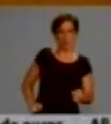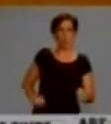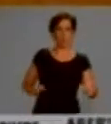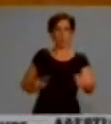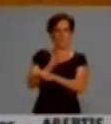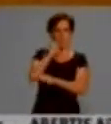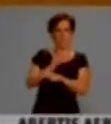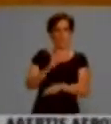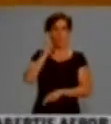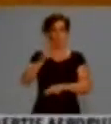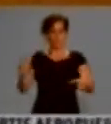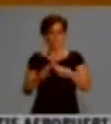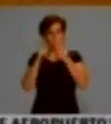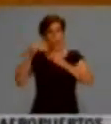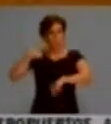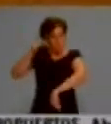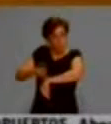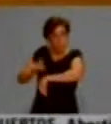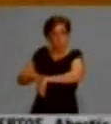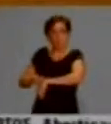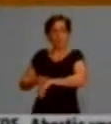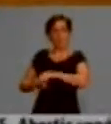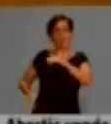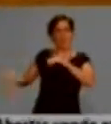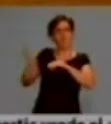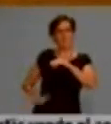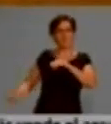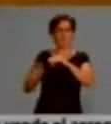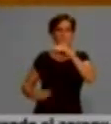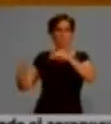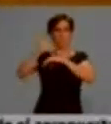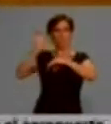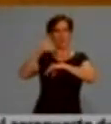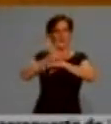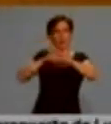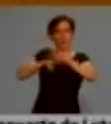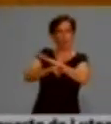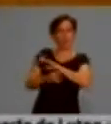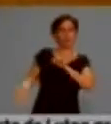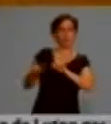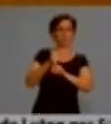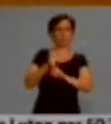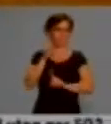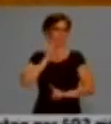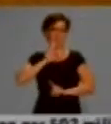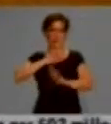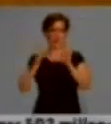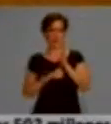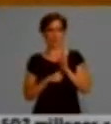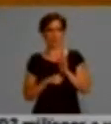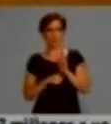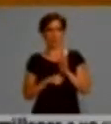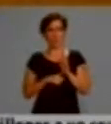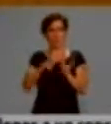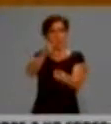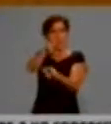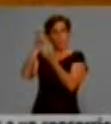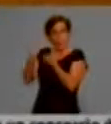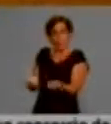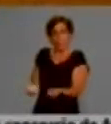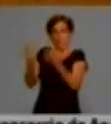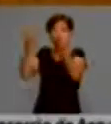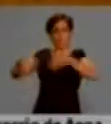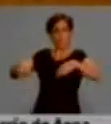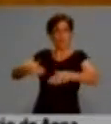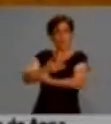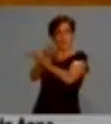derechos sociales, ustedes se cobran sobresueldos con recursos obtenidos ilegalmente. Mientras suben impuestos a las capas